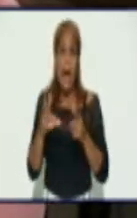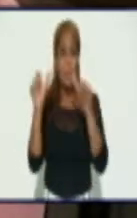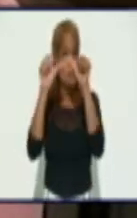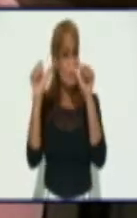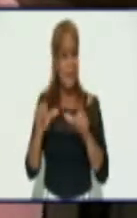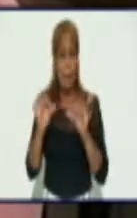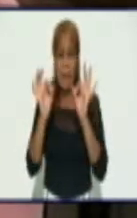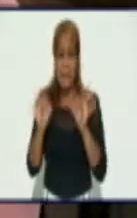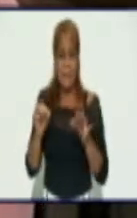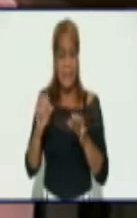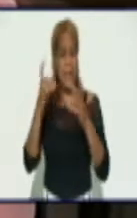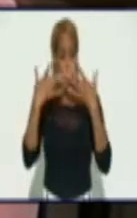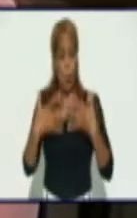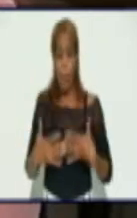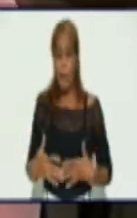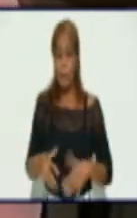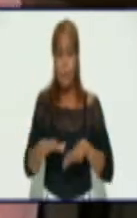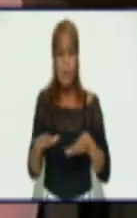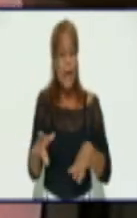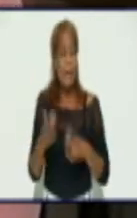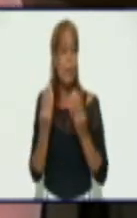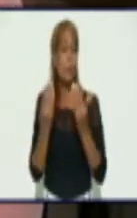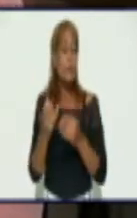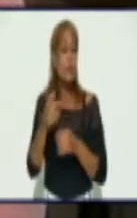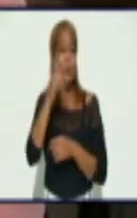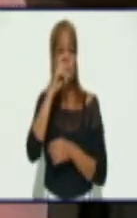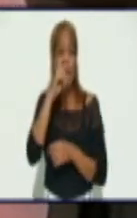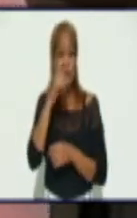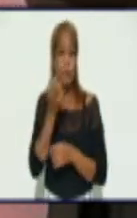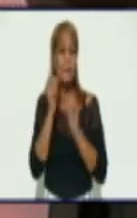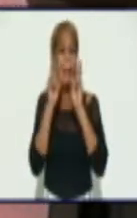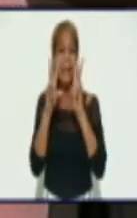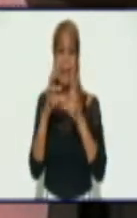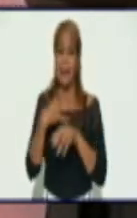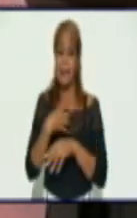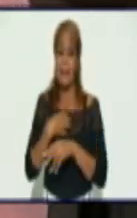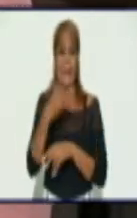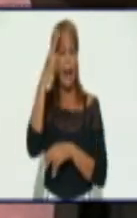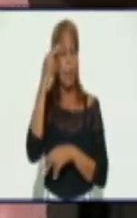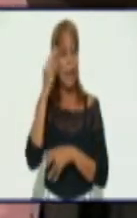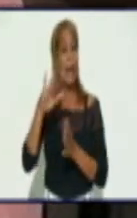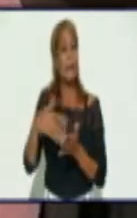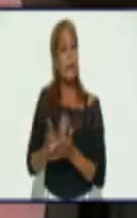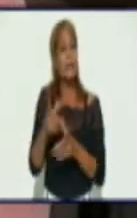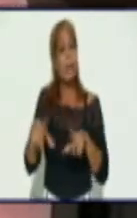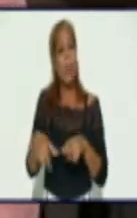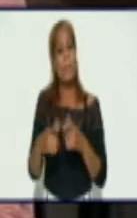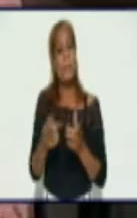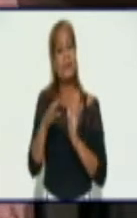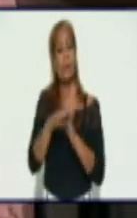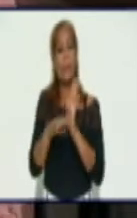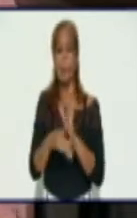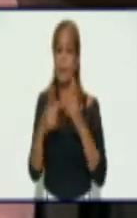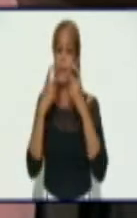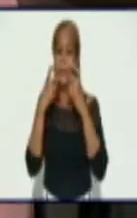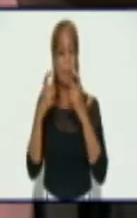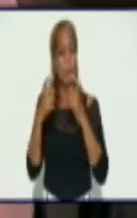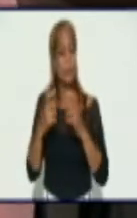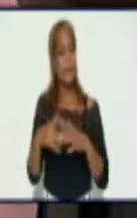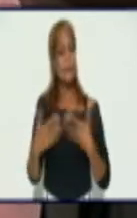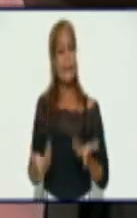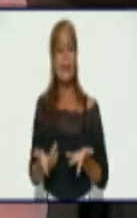por el tiempo. Entonces, es decir, que hoy el cumplimiento de las medidas es muy importante desde nuestra